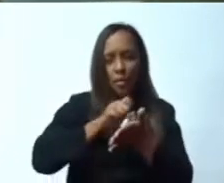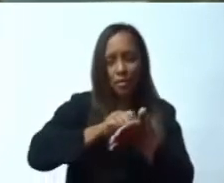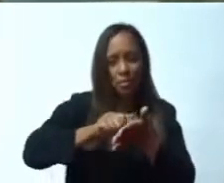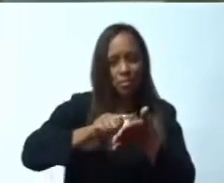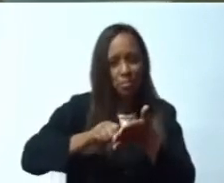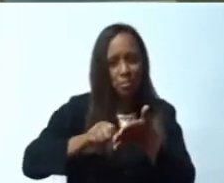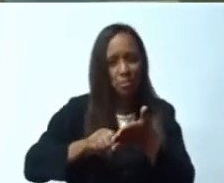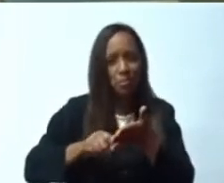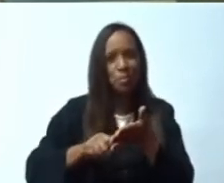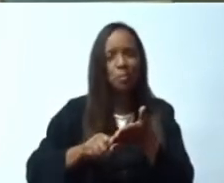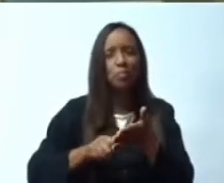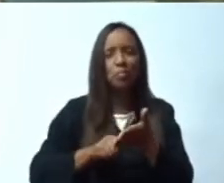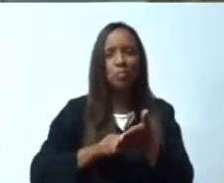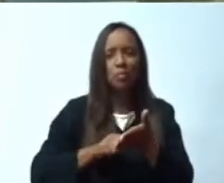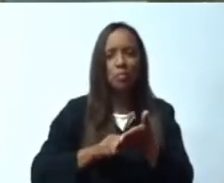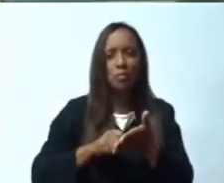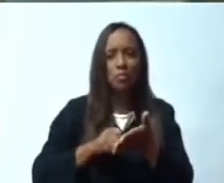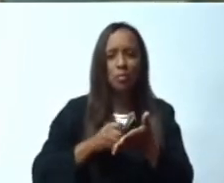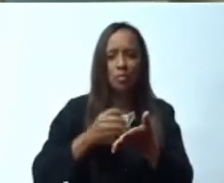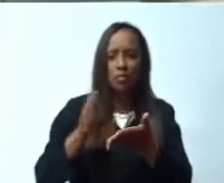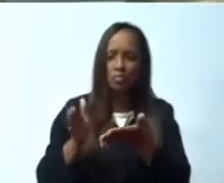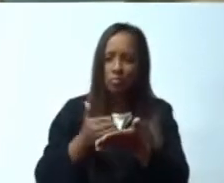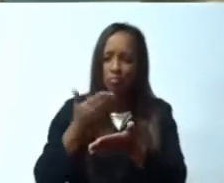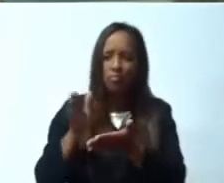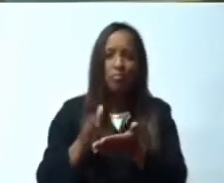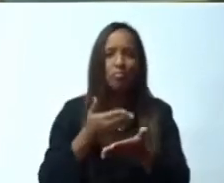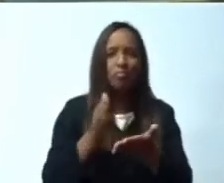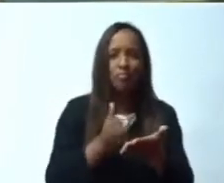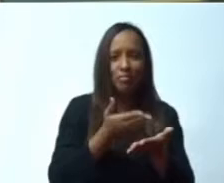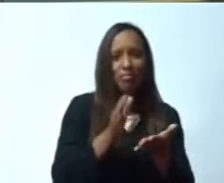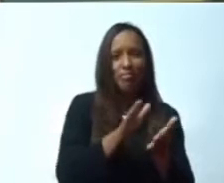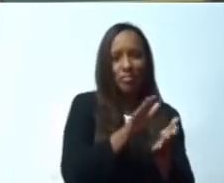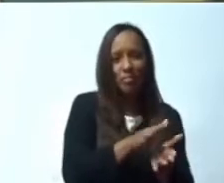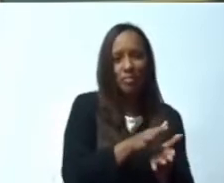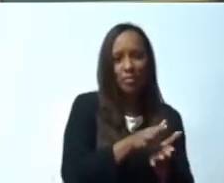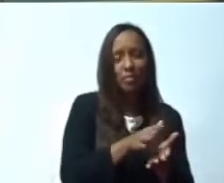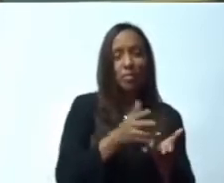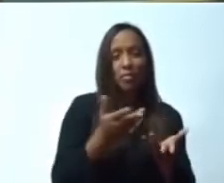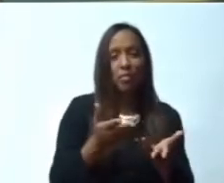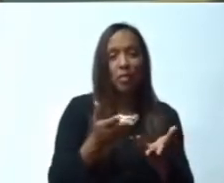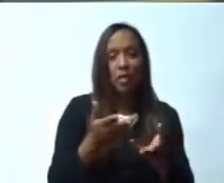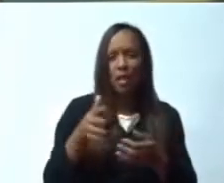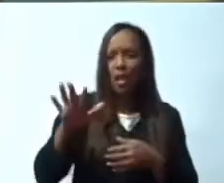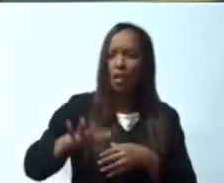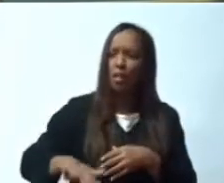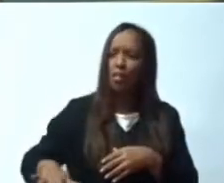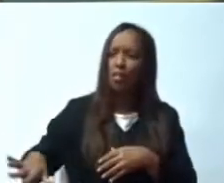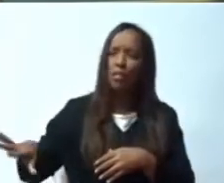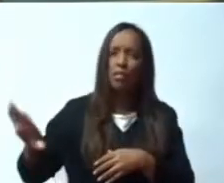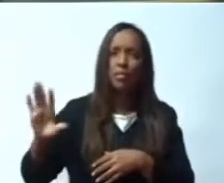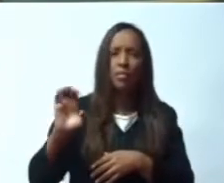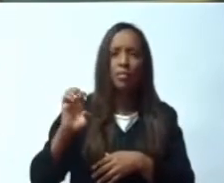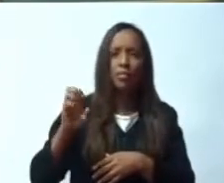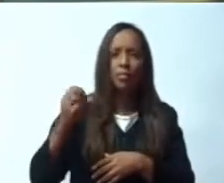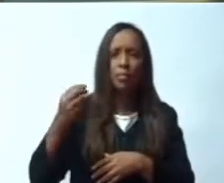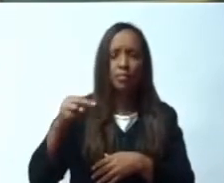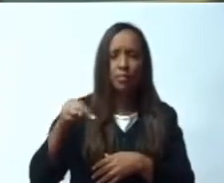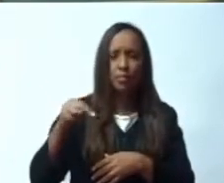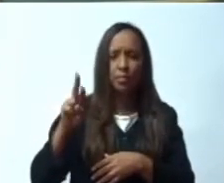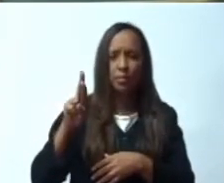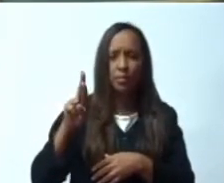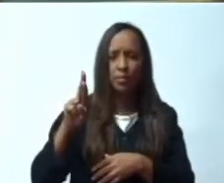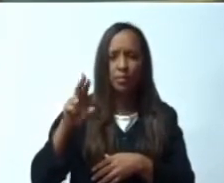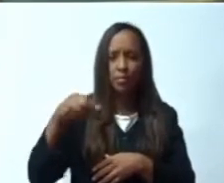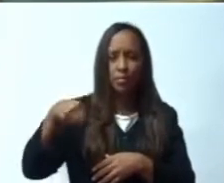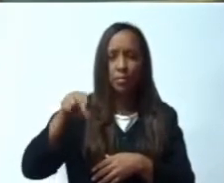Enriquillo. Y tomo esta palabra para pedir a los honorables diputados que nos sumemos a esta iniciativa,